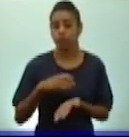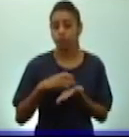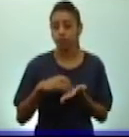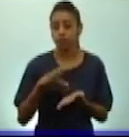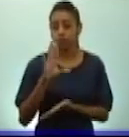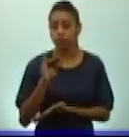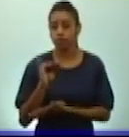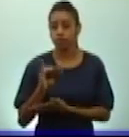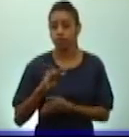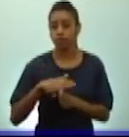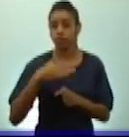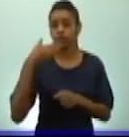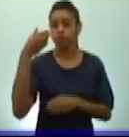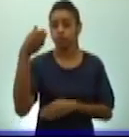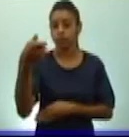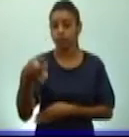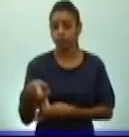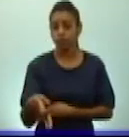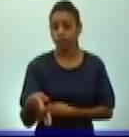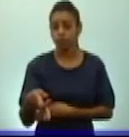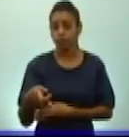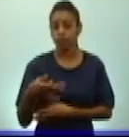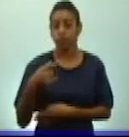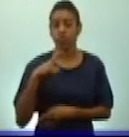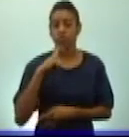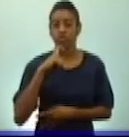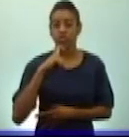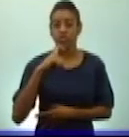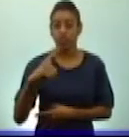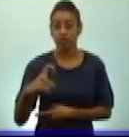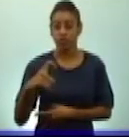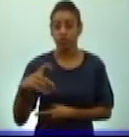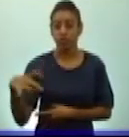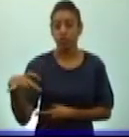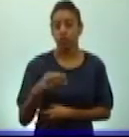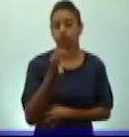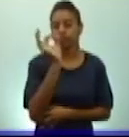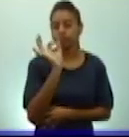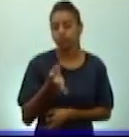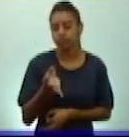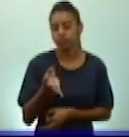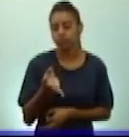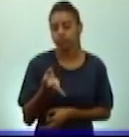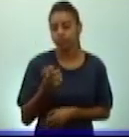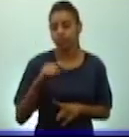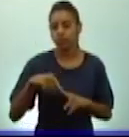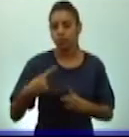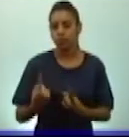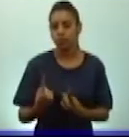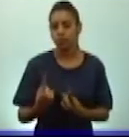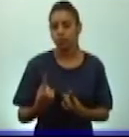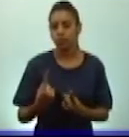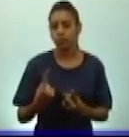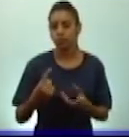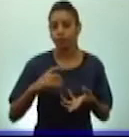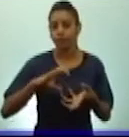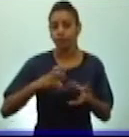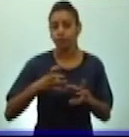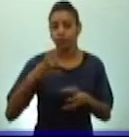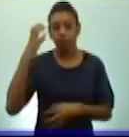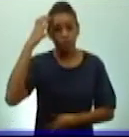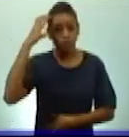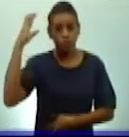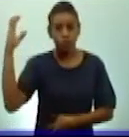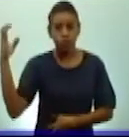que en lo adelante todo sería más difícil. Efectivamente, la composición del gobierno